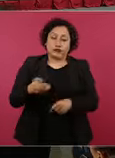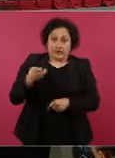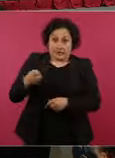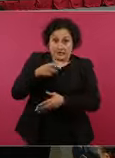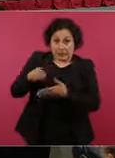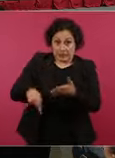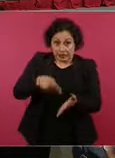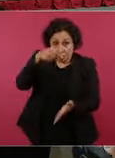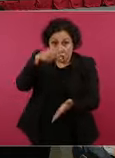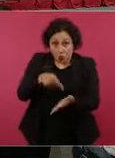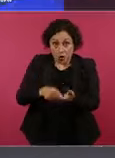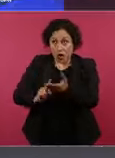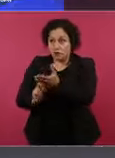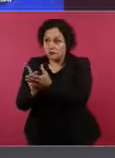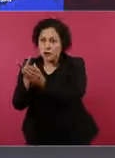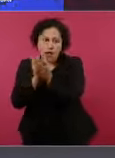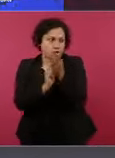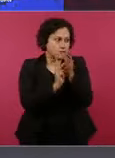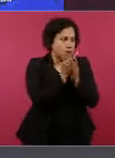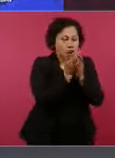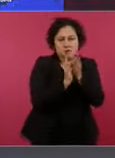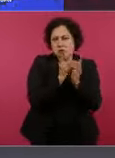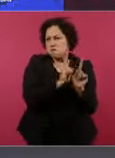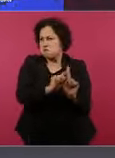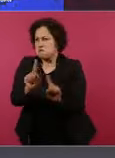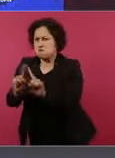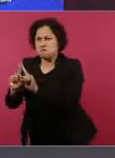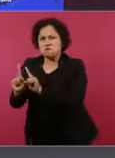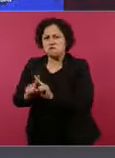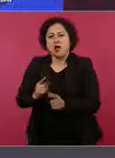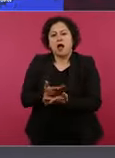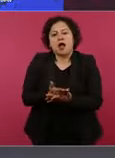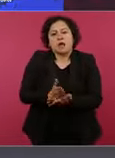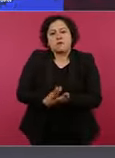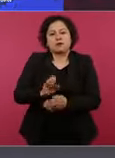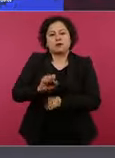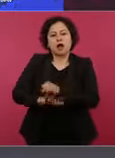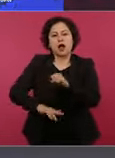flora excepcional, sino hay animales de monte